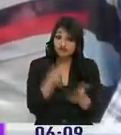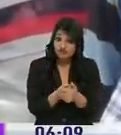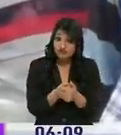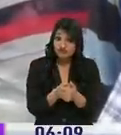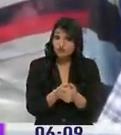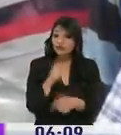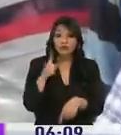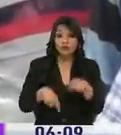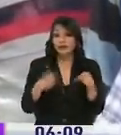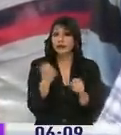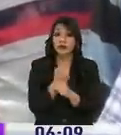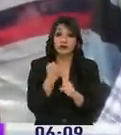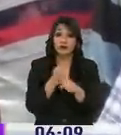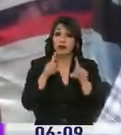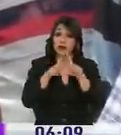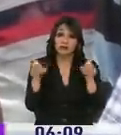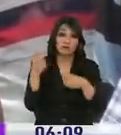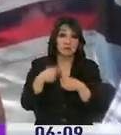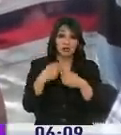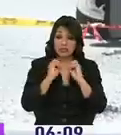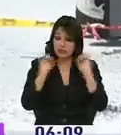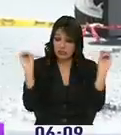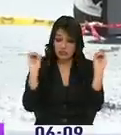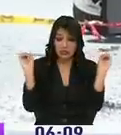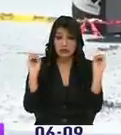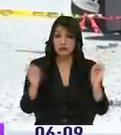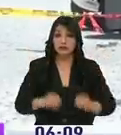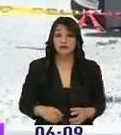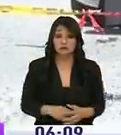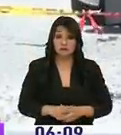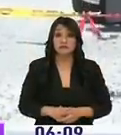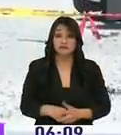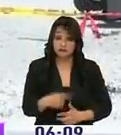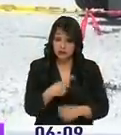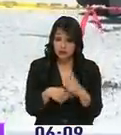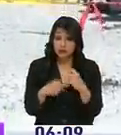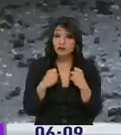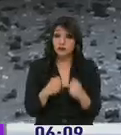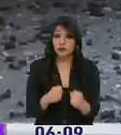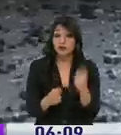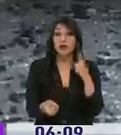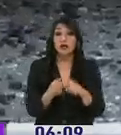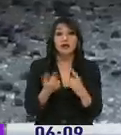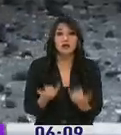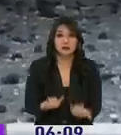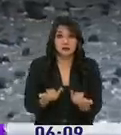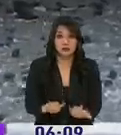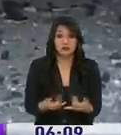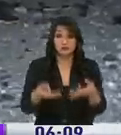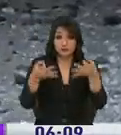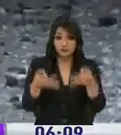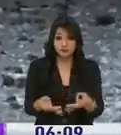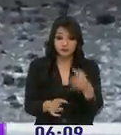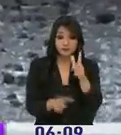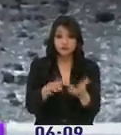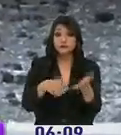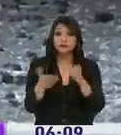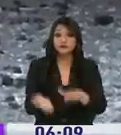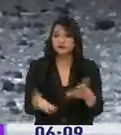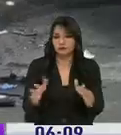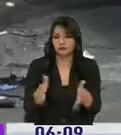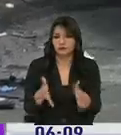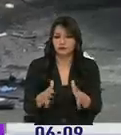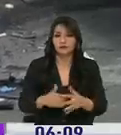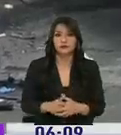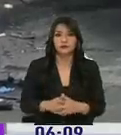a poder trabajar en la cooperativa, obviamente, así es. Pese a la gravedad de los heridos, hasta el momento no se han confirmado personas fallecidas.